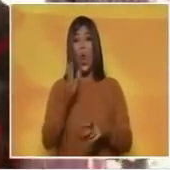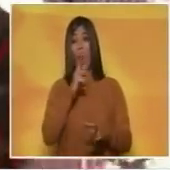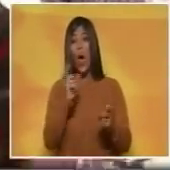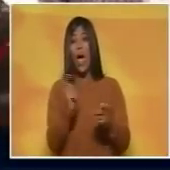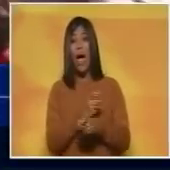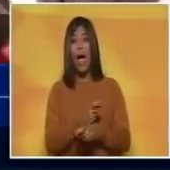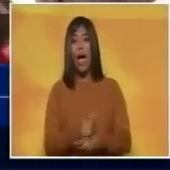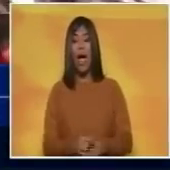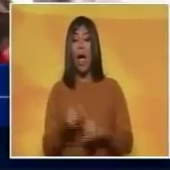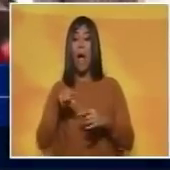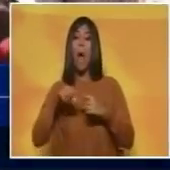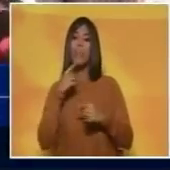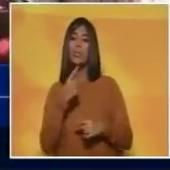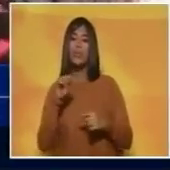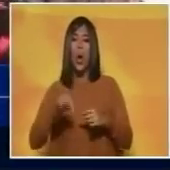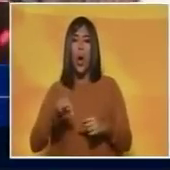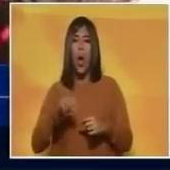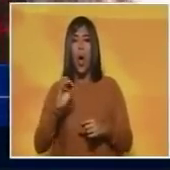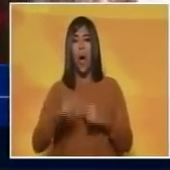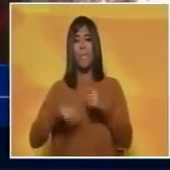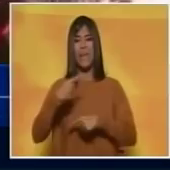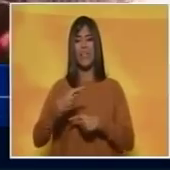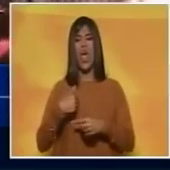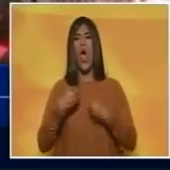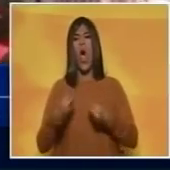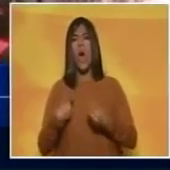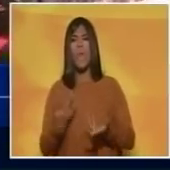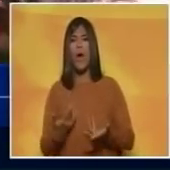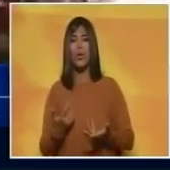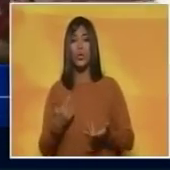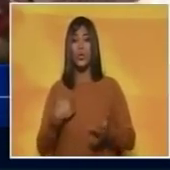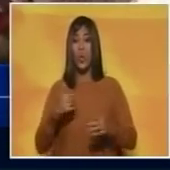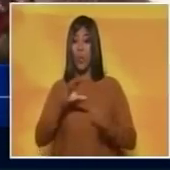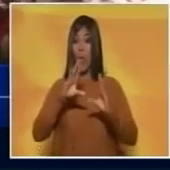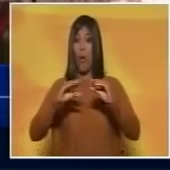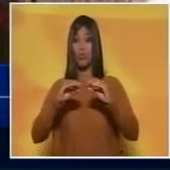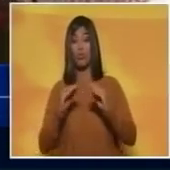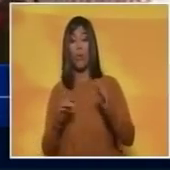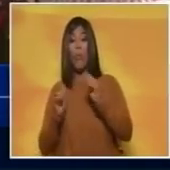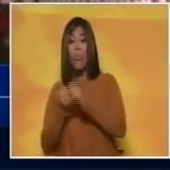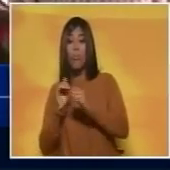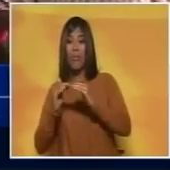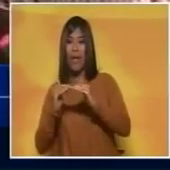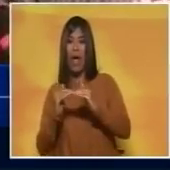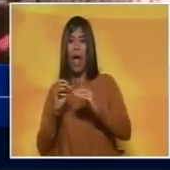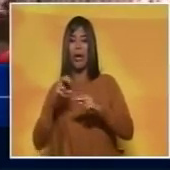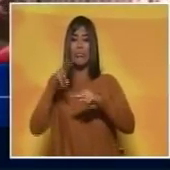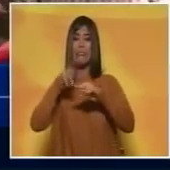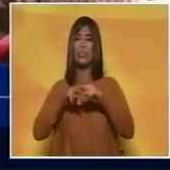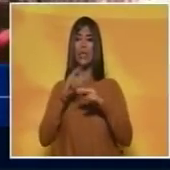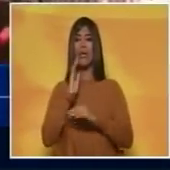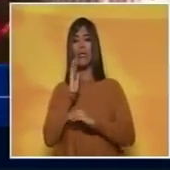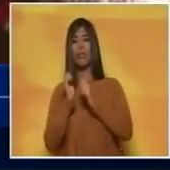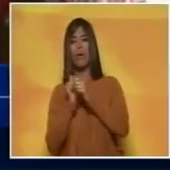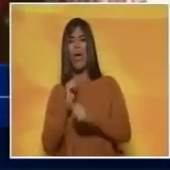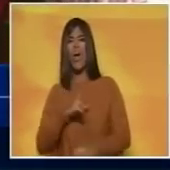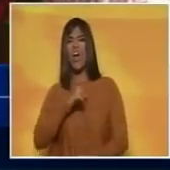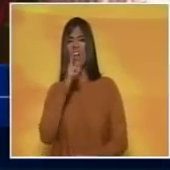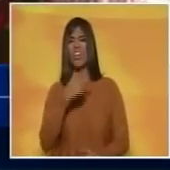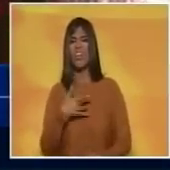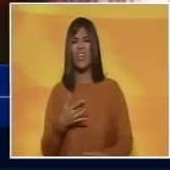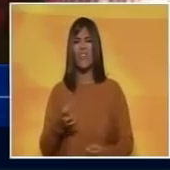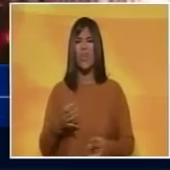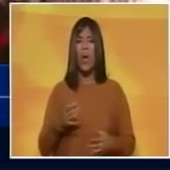gas. Supuestamente para hoy y para mañana. Entonces, ¿cómo hace uno? Yo me traje una colchoneta. Dormir en una silla, eso es horrible. Entonces uno